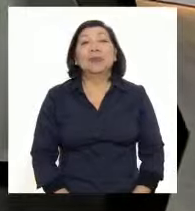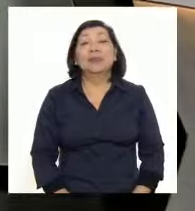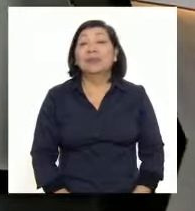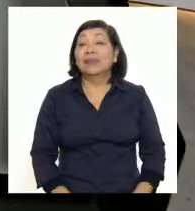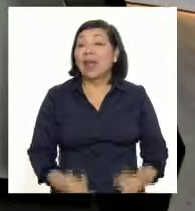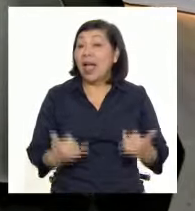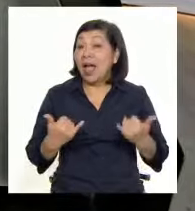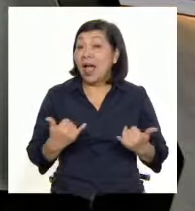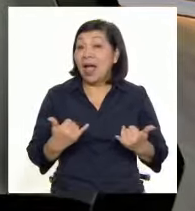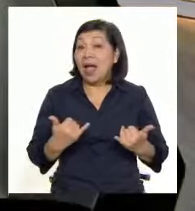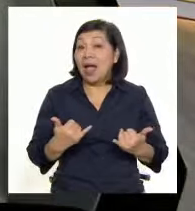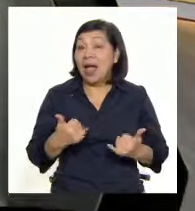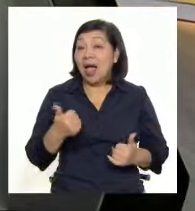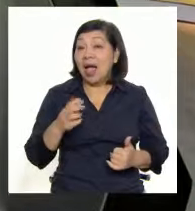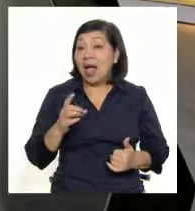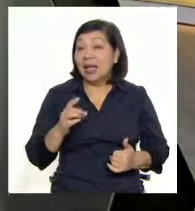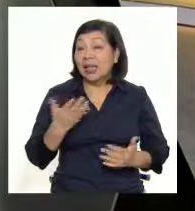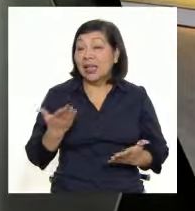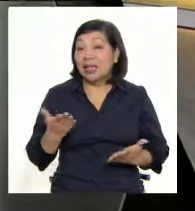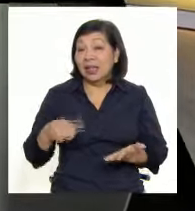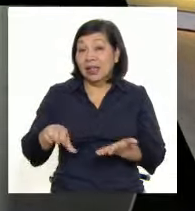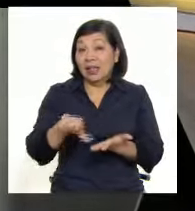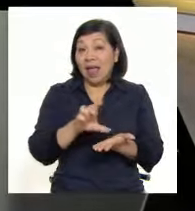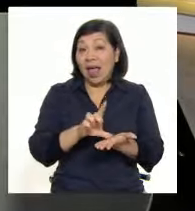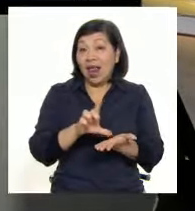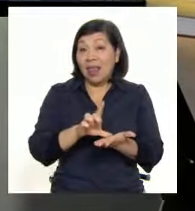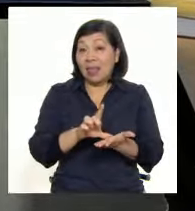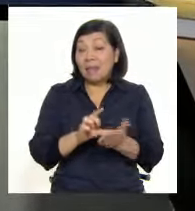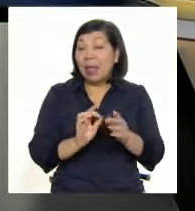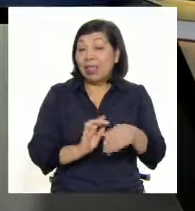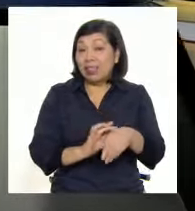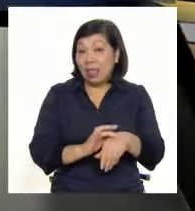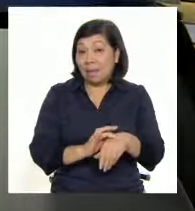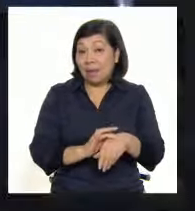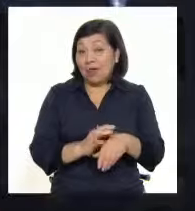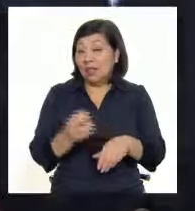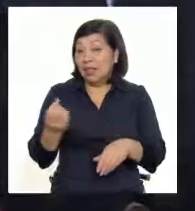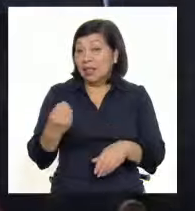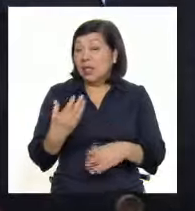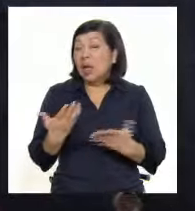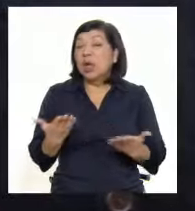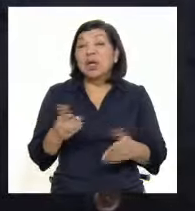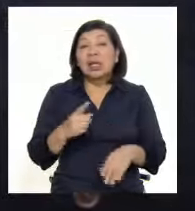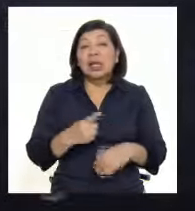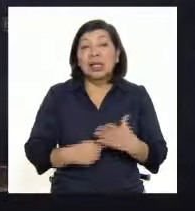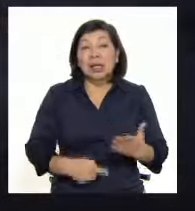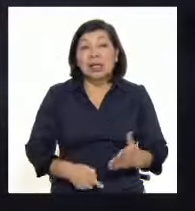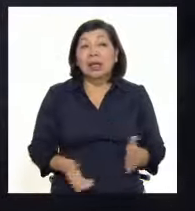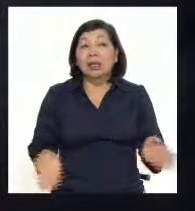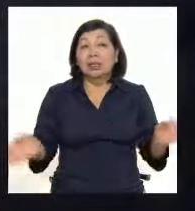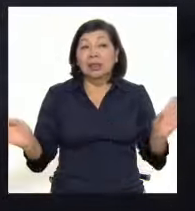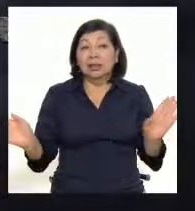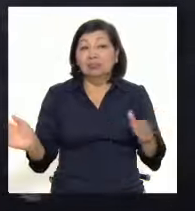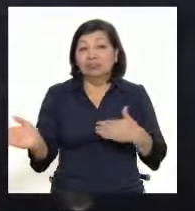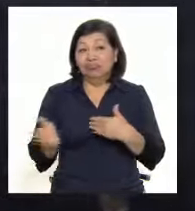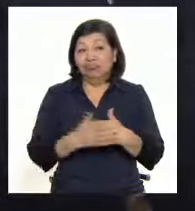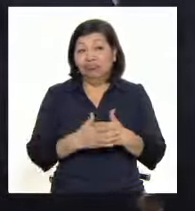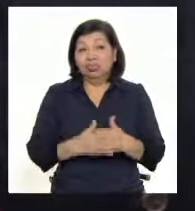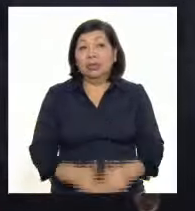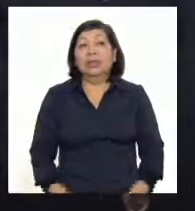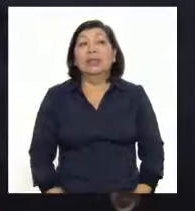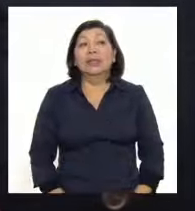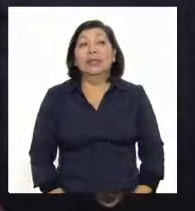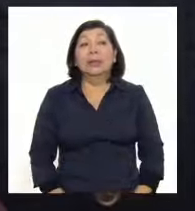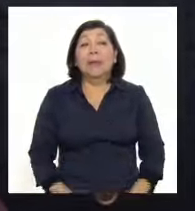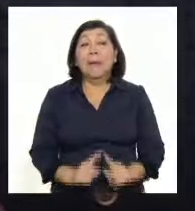Están en este momento Ariana Izaguirre en el centro de Lima. Ella desde muy temprano nos está informando sobre el cierre que